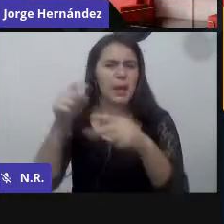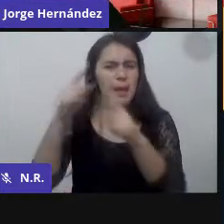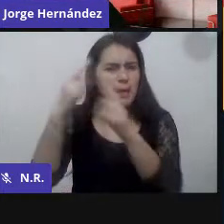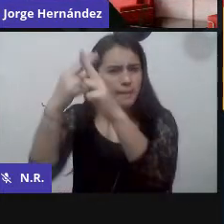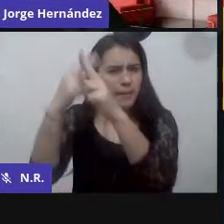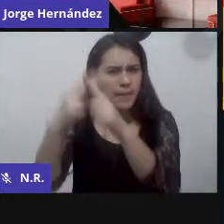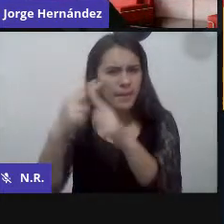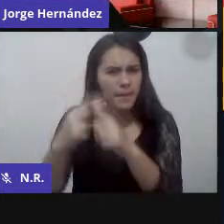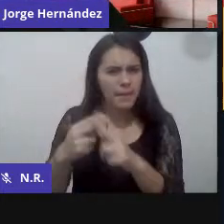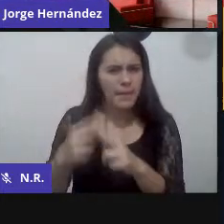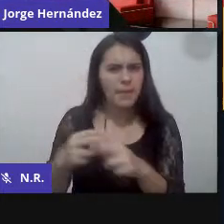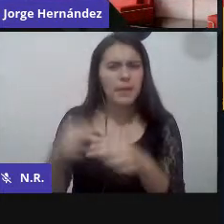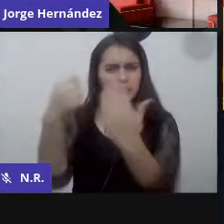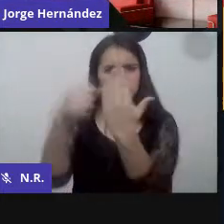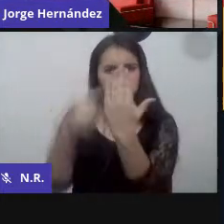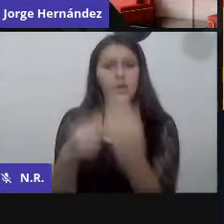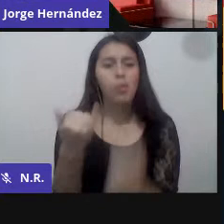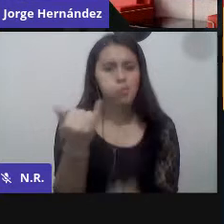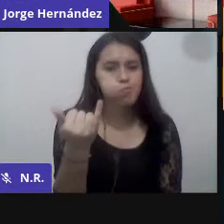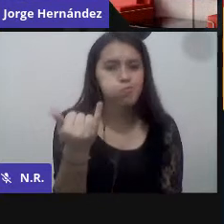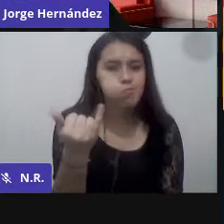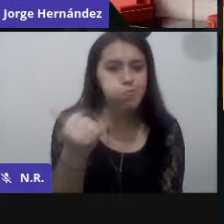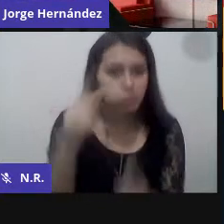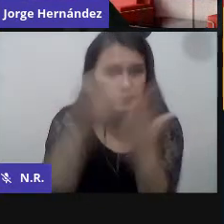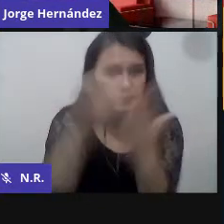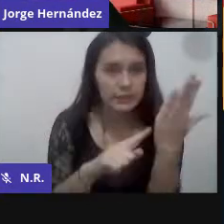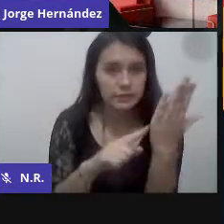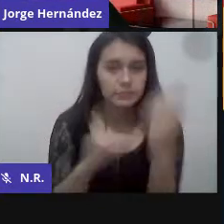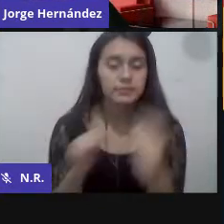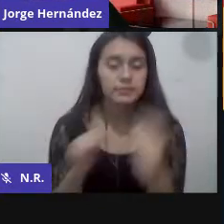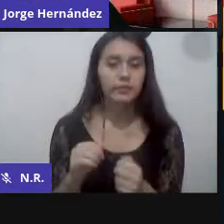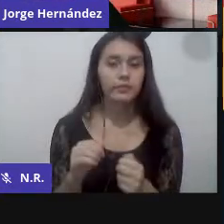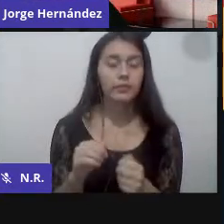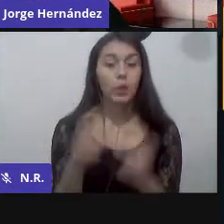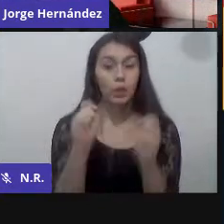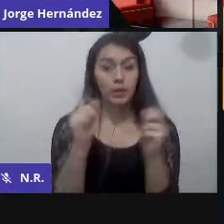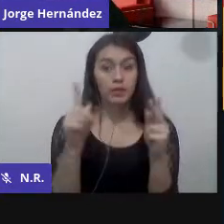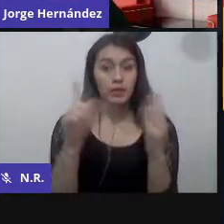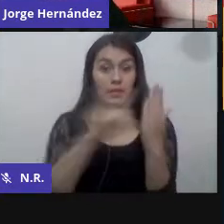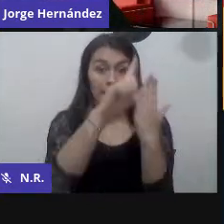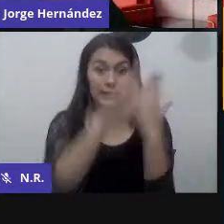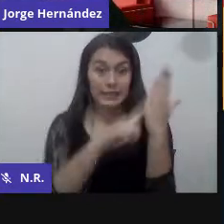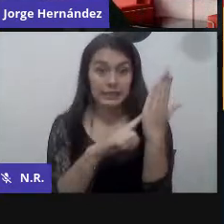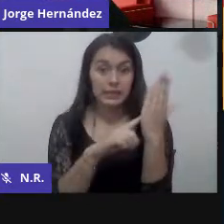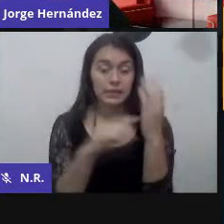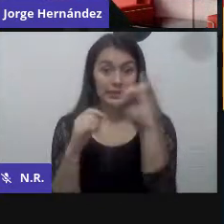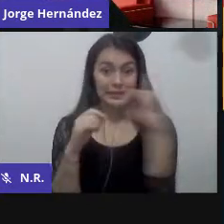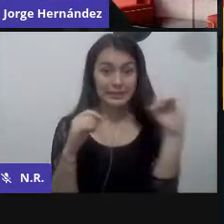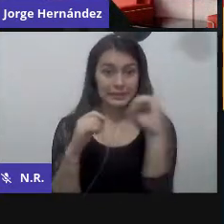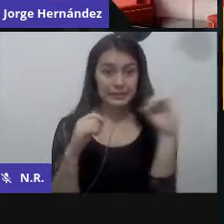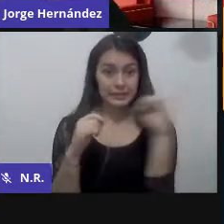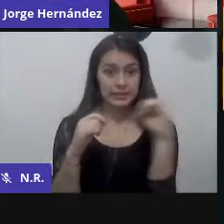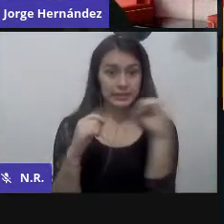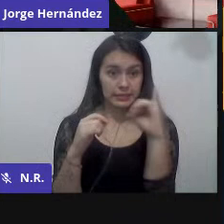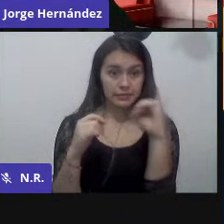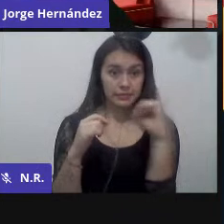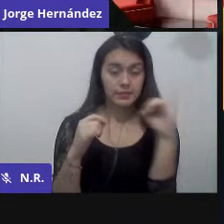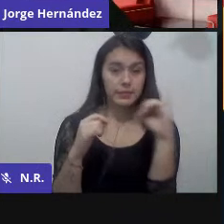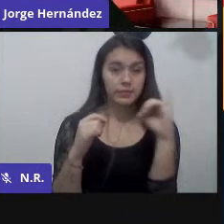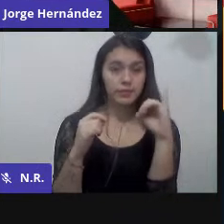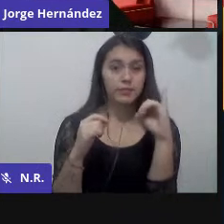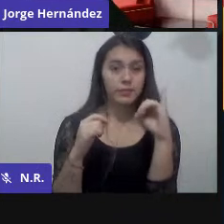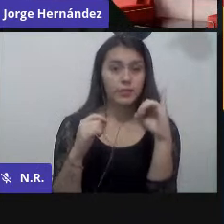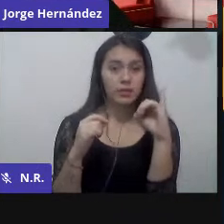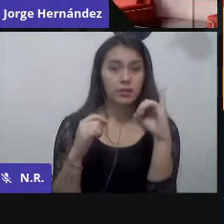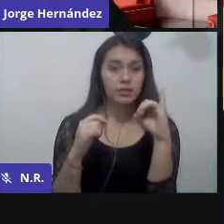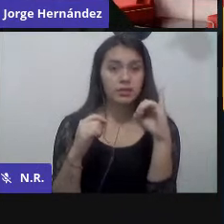entre otros. Entonces, si hacemos un zoom al menú que ustedes encuentran en la parte izquierda, déjenme ver si, yo puedo